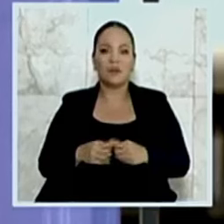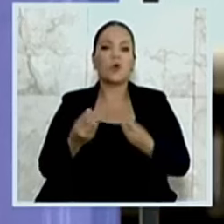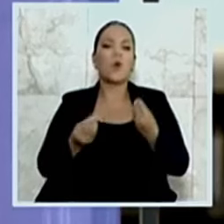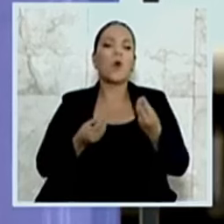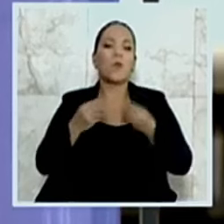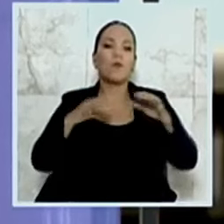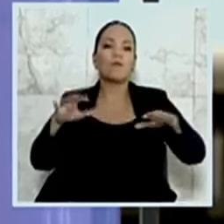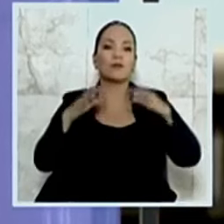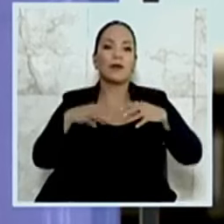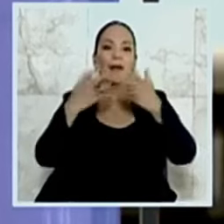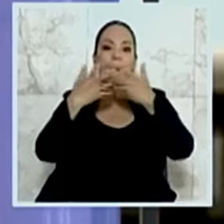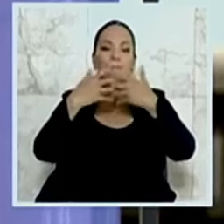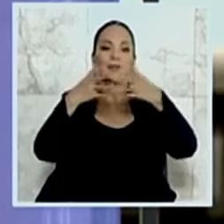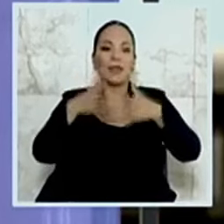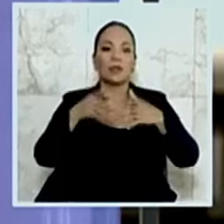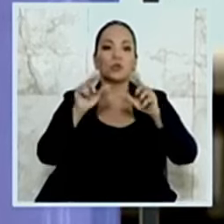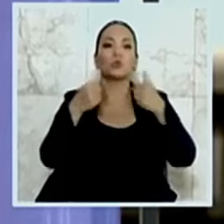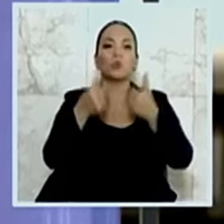de un solo uso.